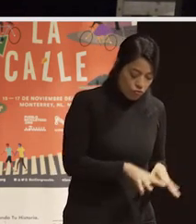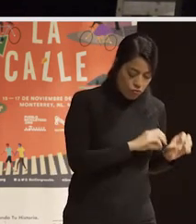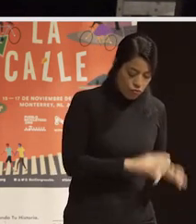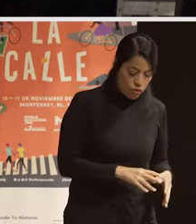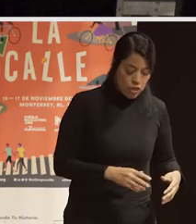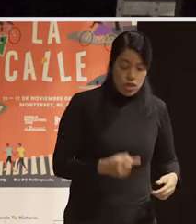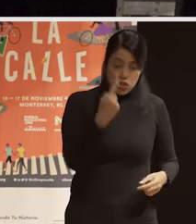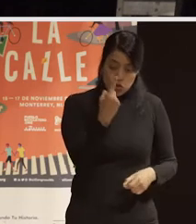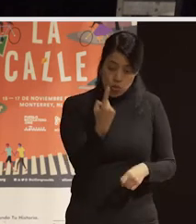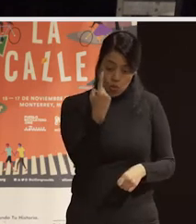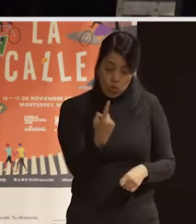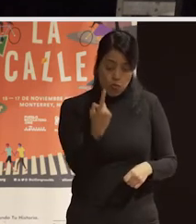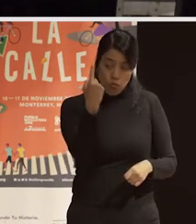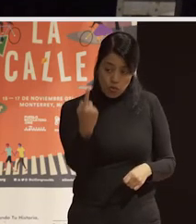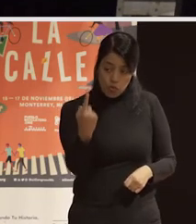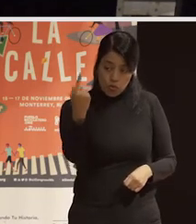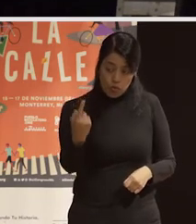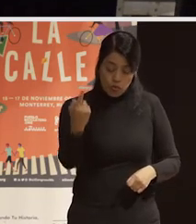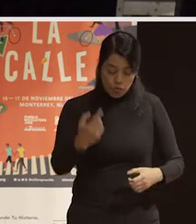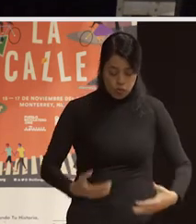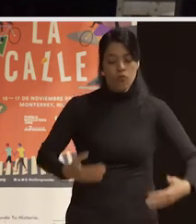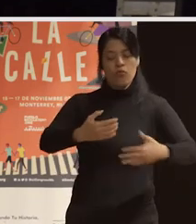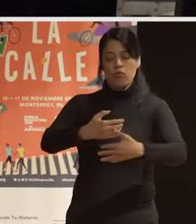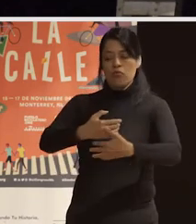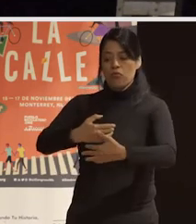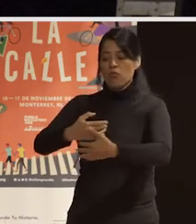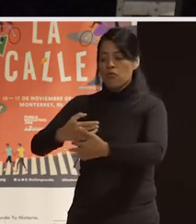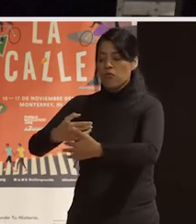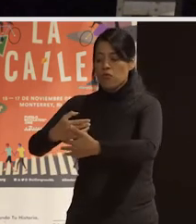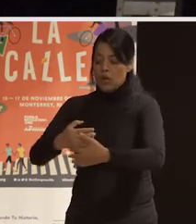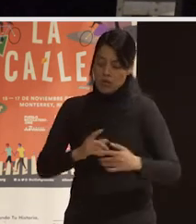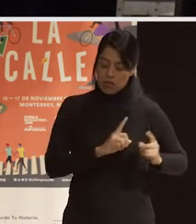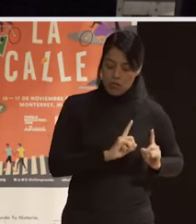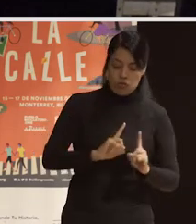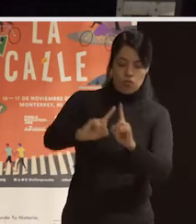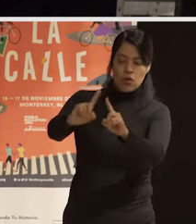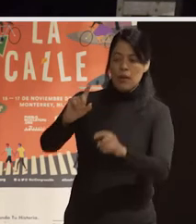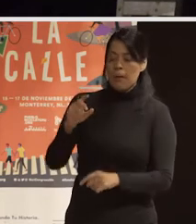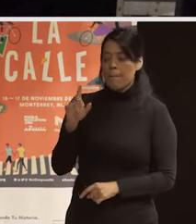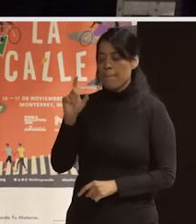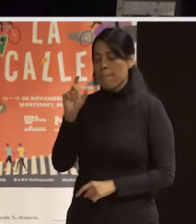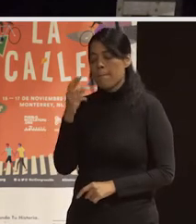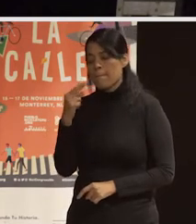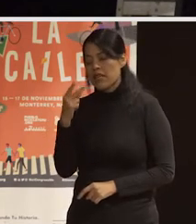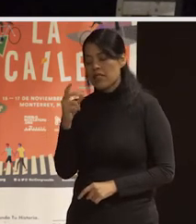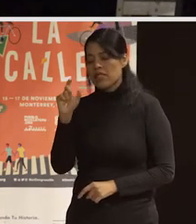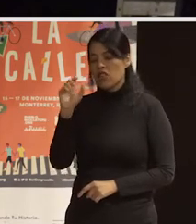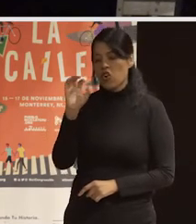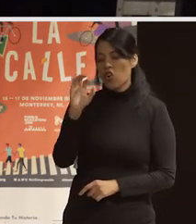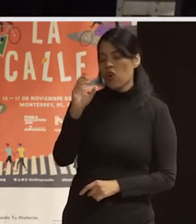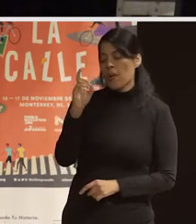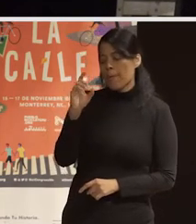caminando y llevándolos caminando pagar los 25 centavos llegar al otro lado y así pasar todos los escritorios